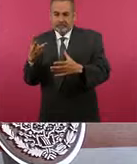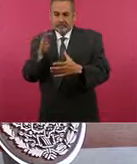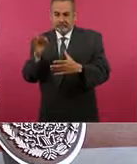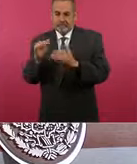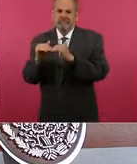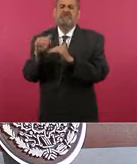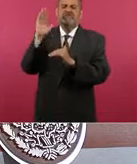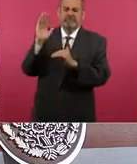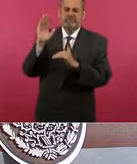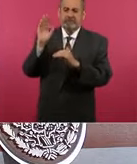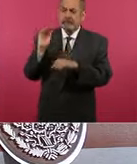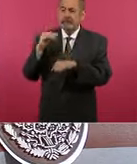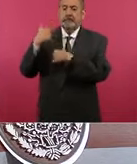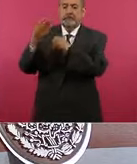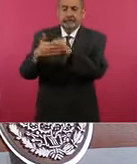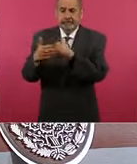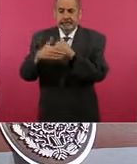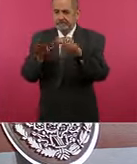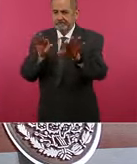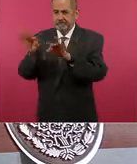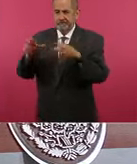en la próxima legislatura.